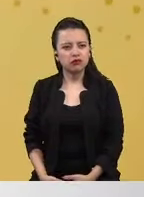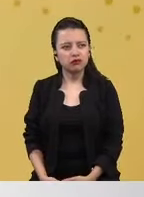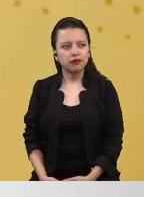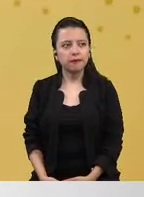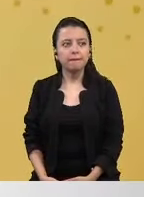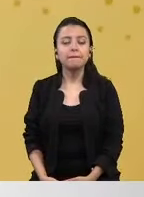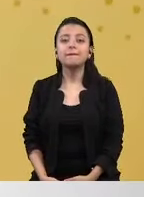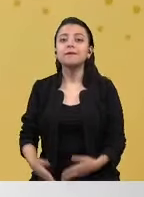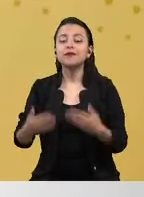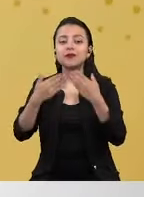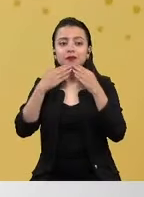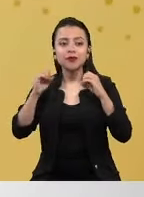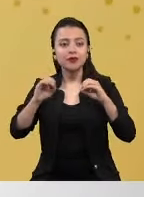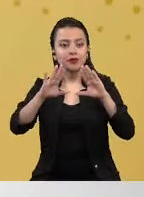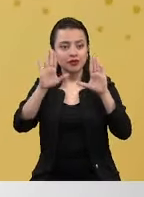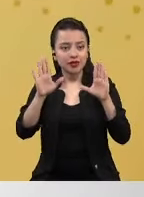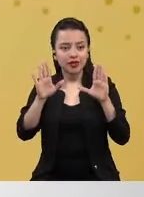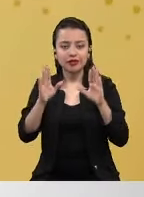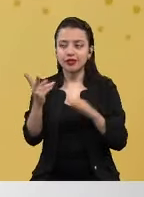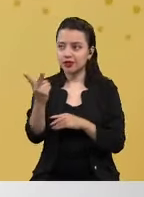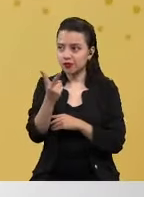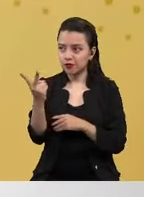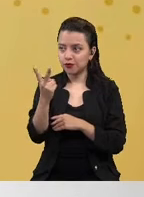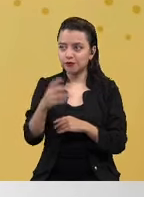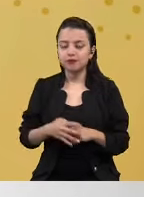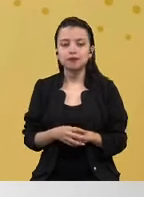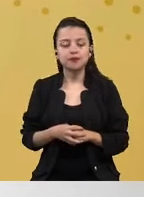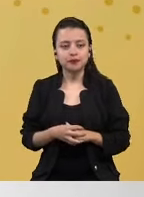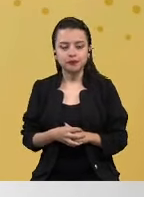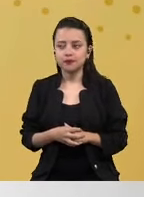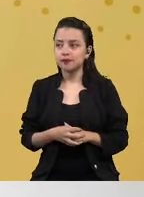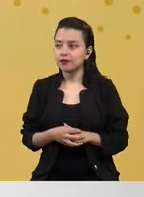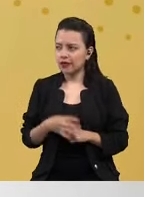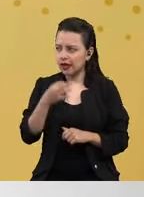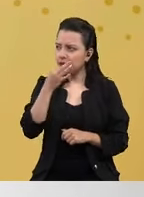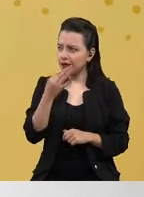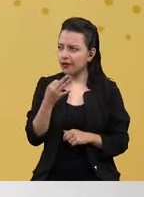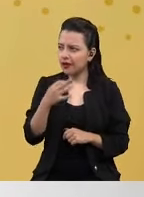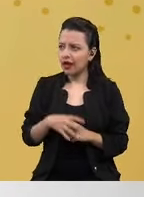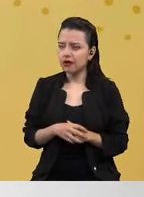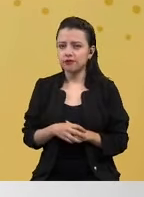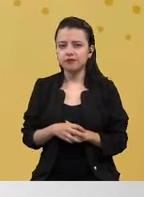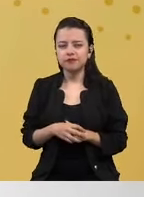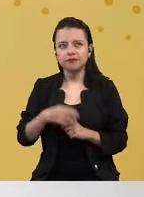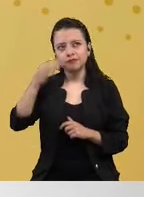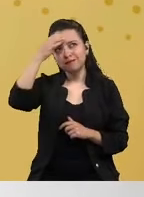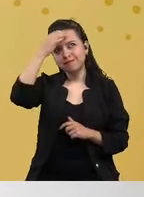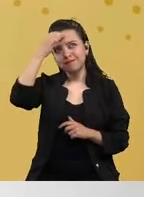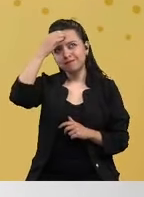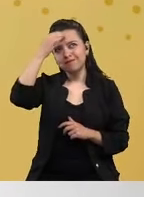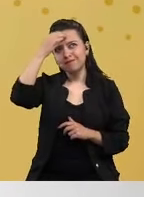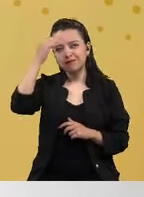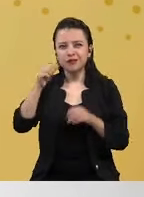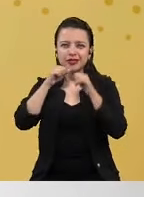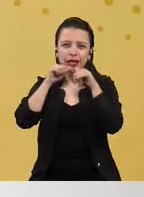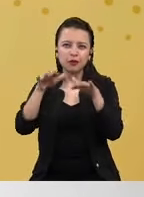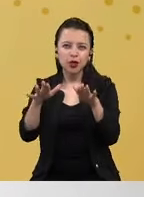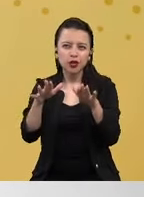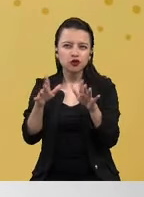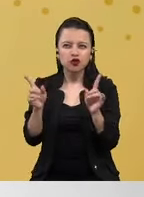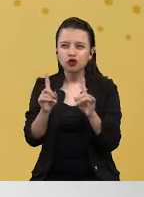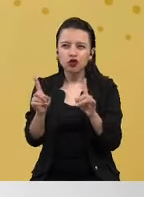Buenos días Paula Joana el en realidad no no se trata tanto de los servicios públicos